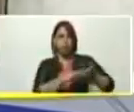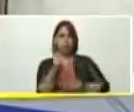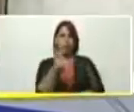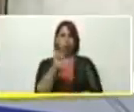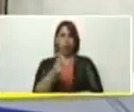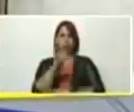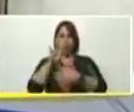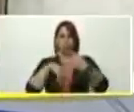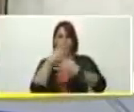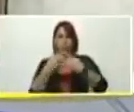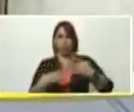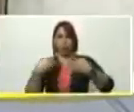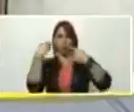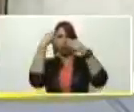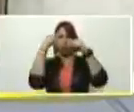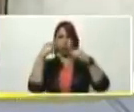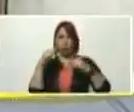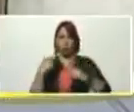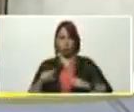acción.